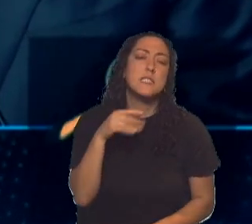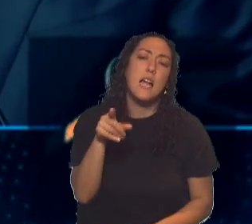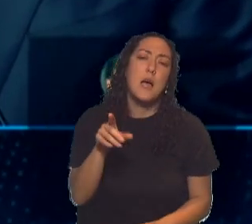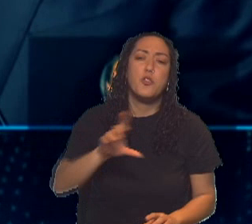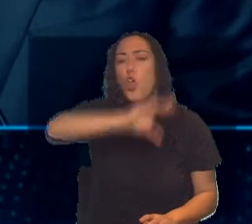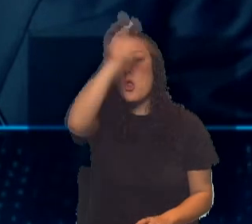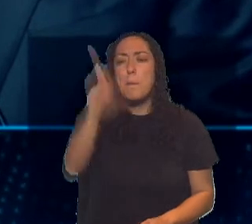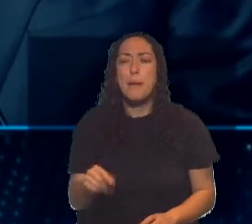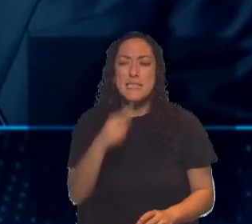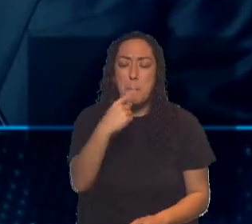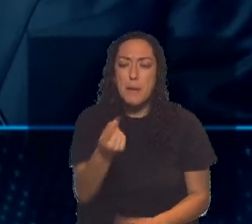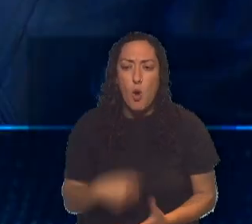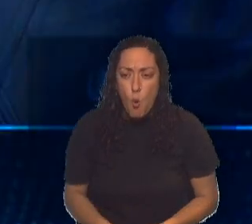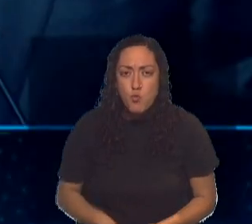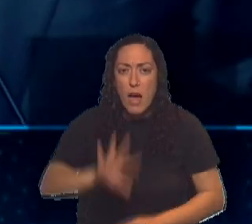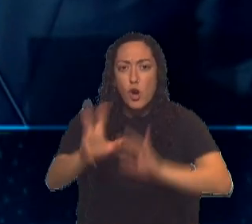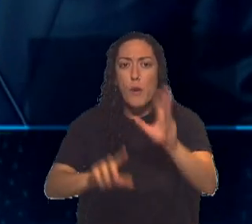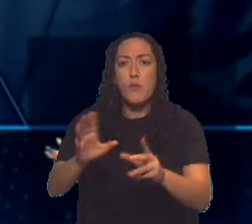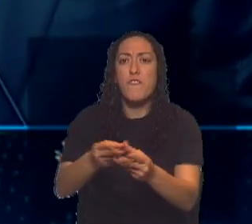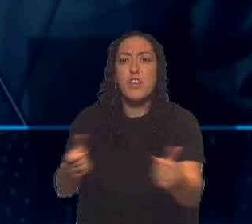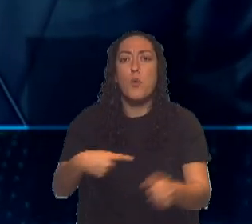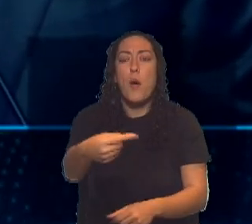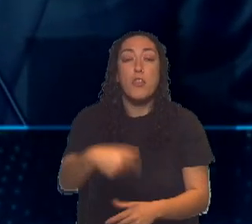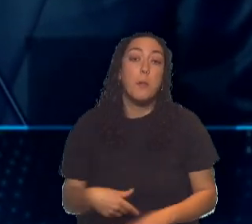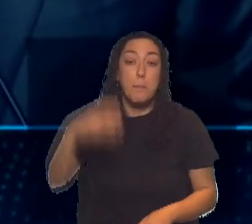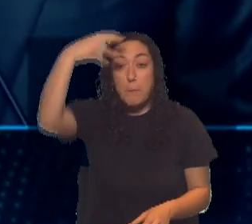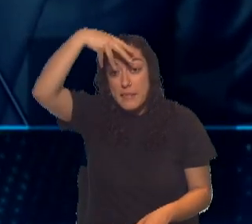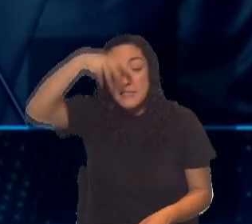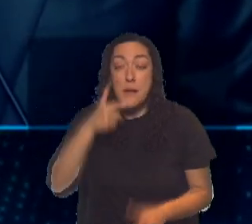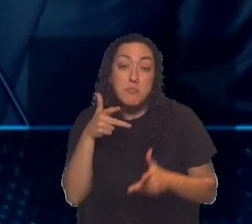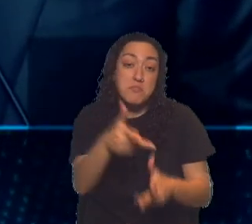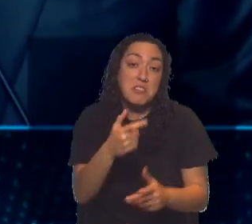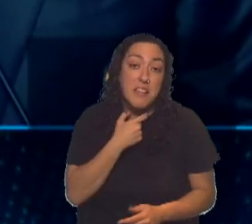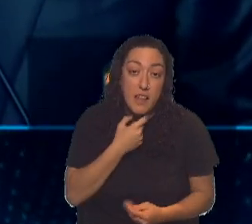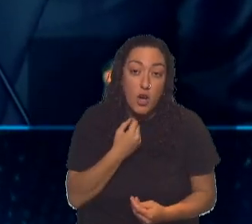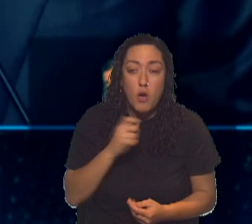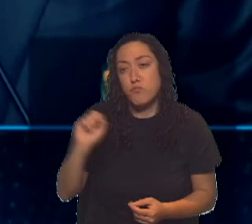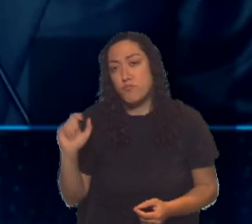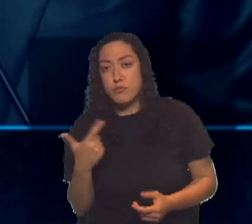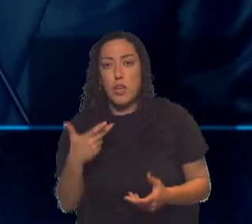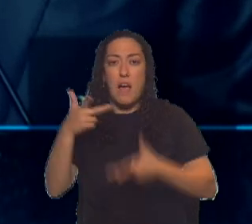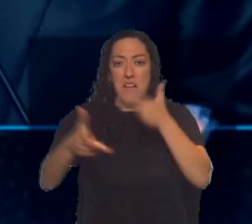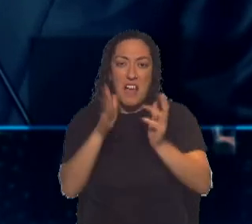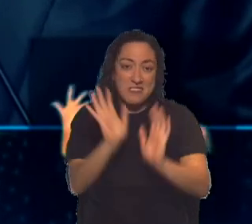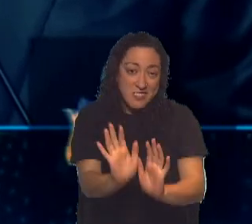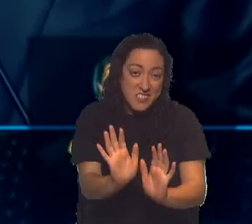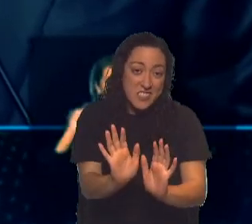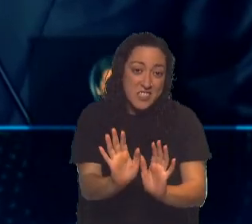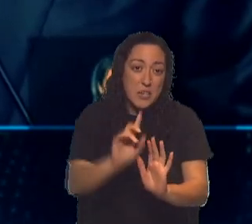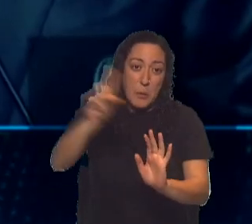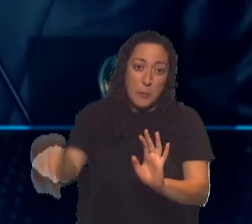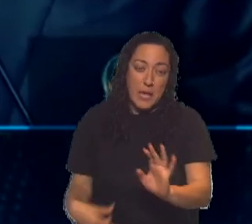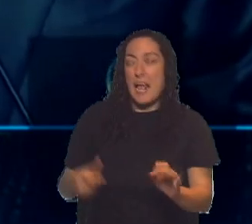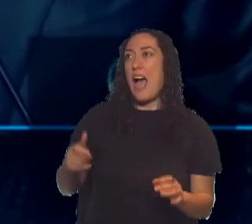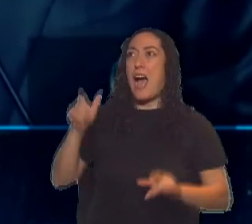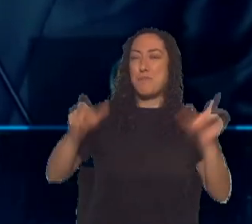pregunta van a dejar de afanar quiero decir yengue no te va a hac más